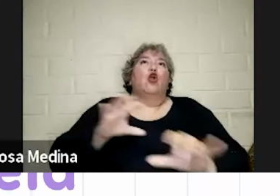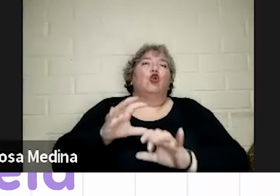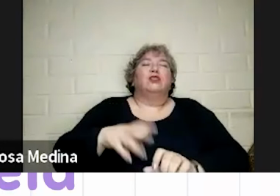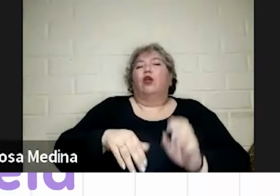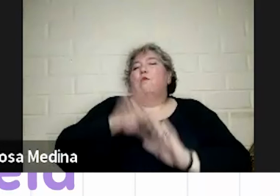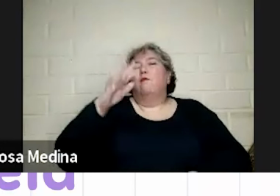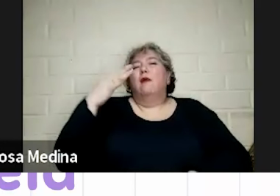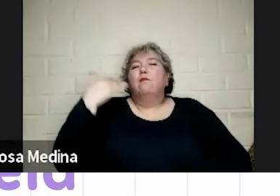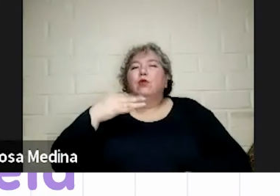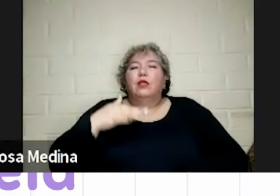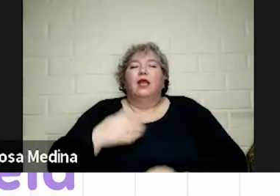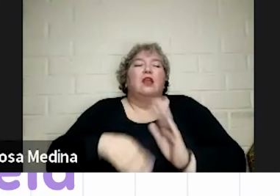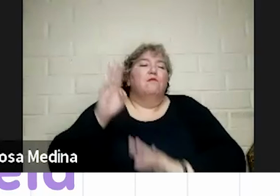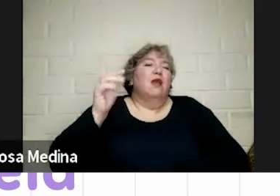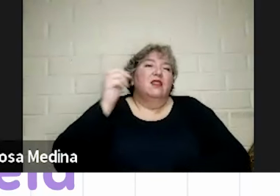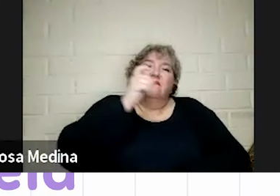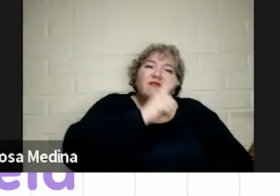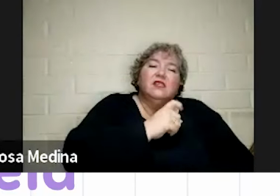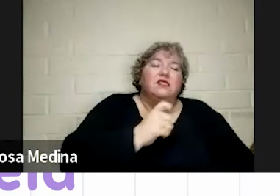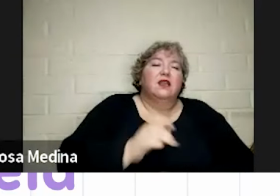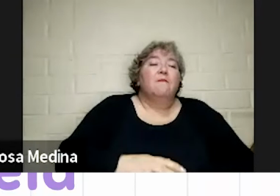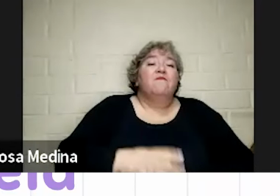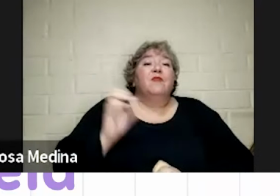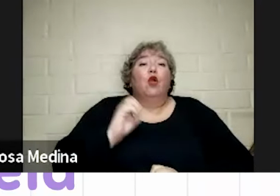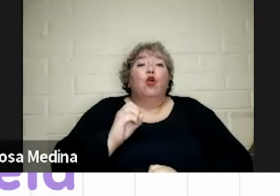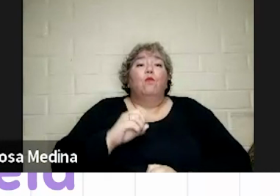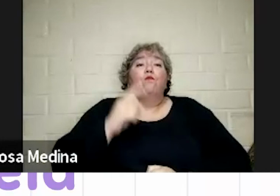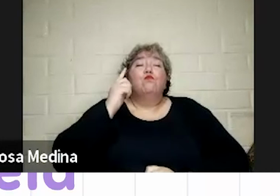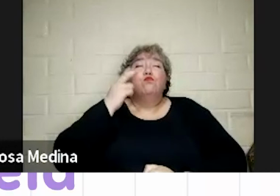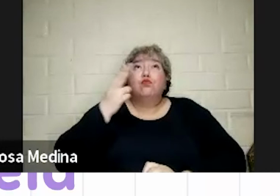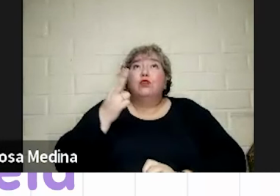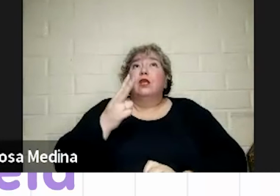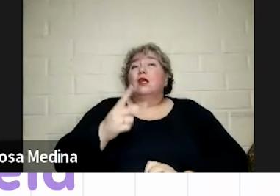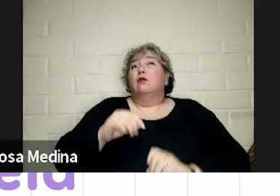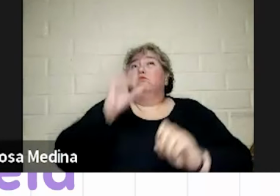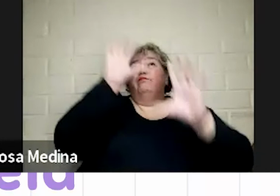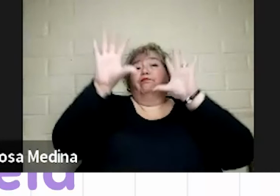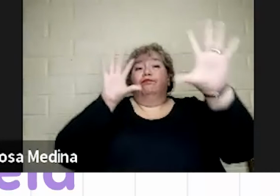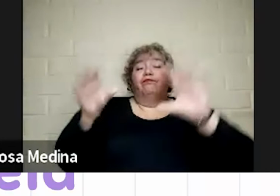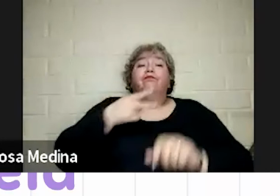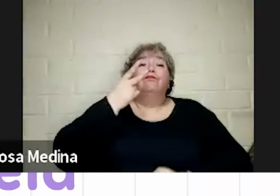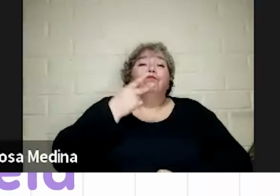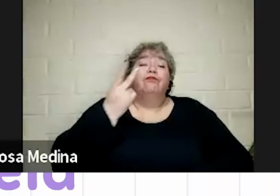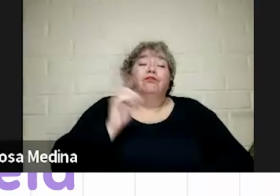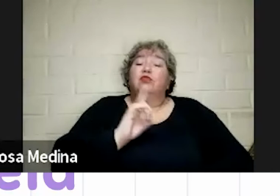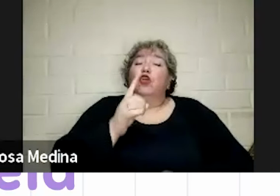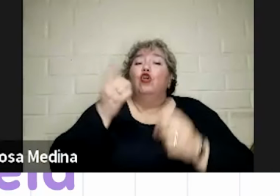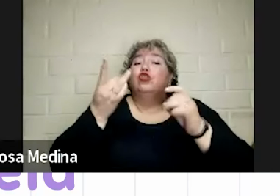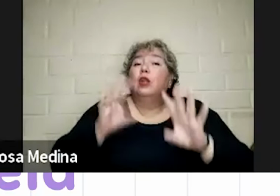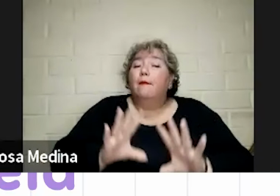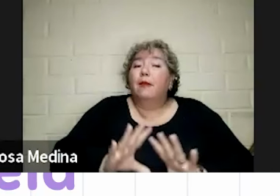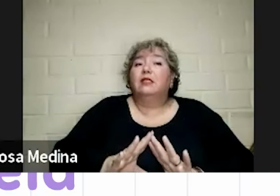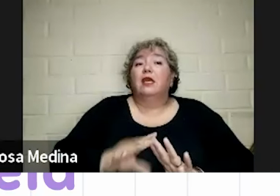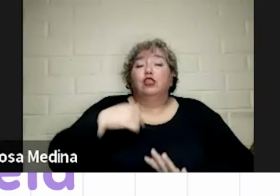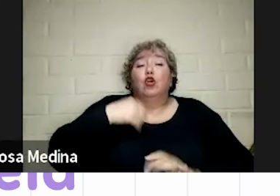complejas. Variar instrucciones verbales con información visual, también eso sirve. No dar todo por un solo canal, puedo darlo verbalmente,